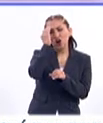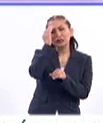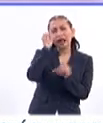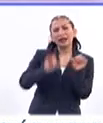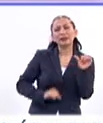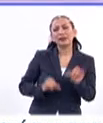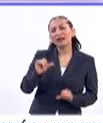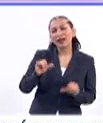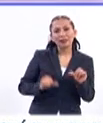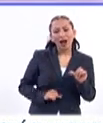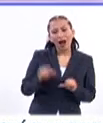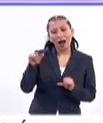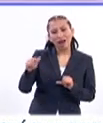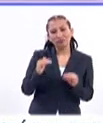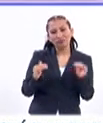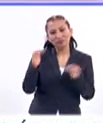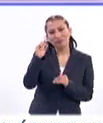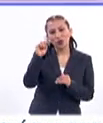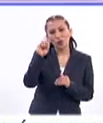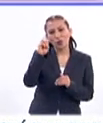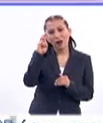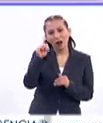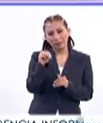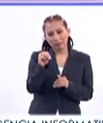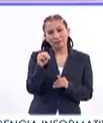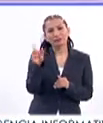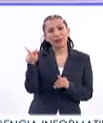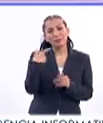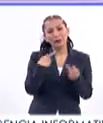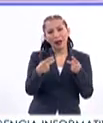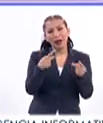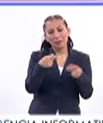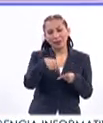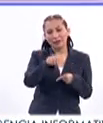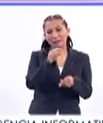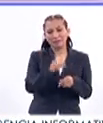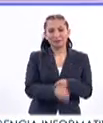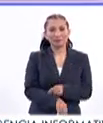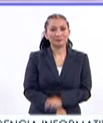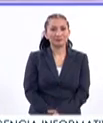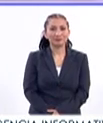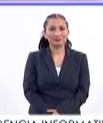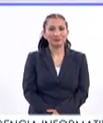las actividades de la máxima casa de estudios que nos tiene preparada para este evento.